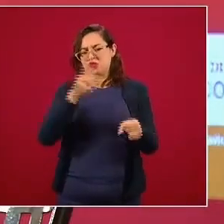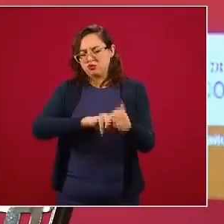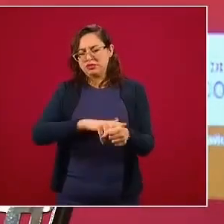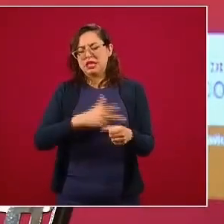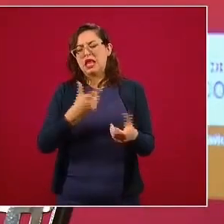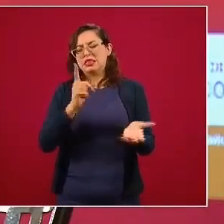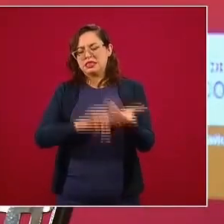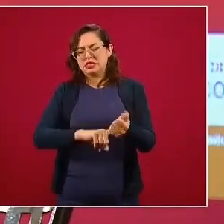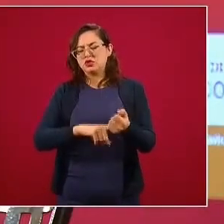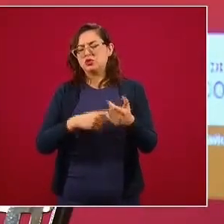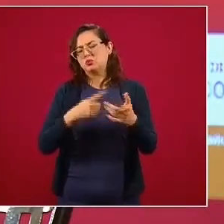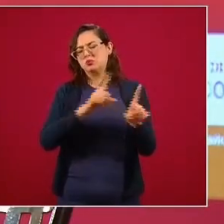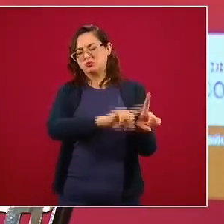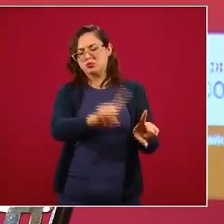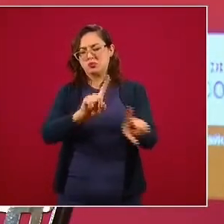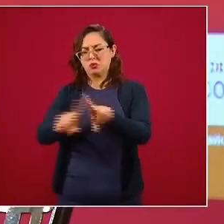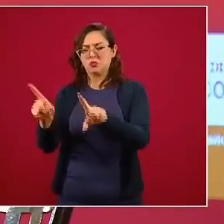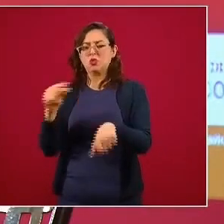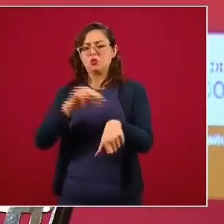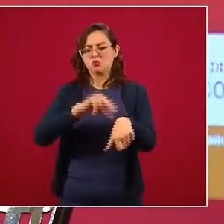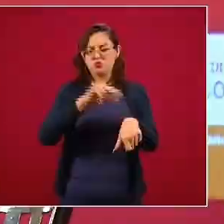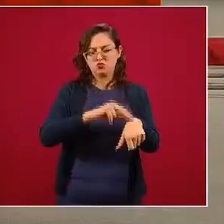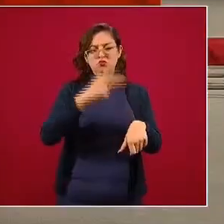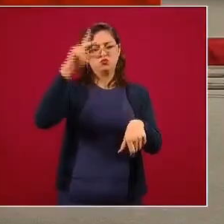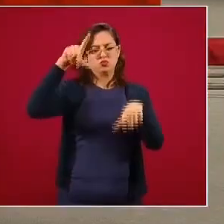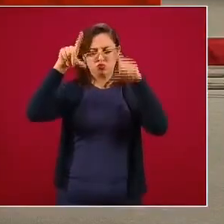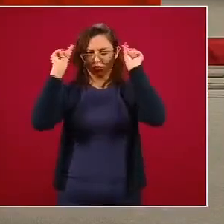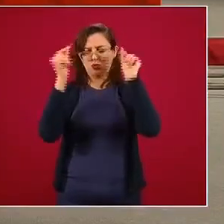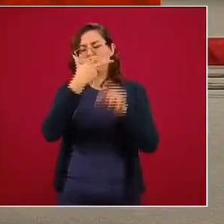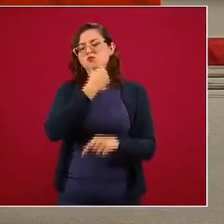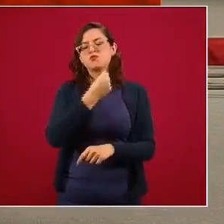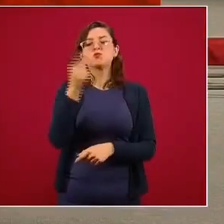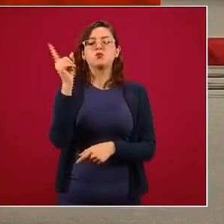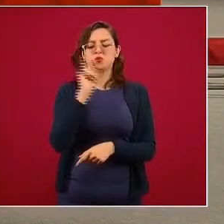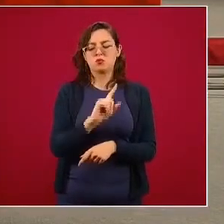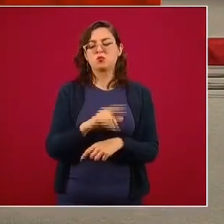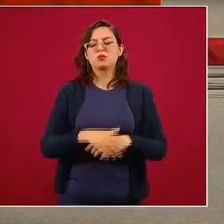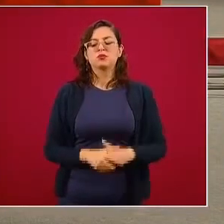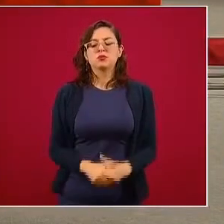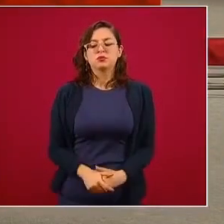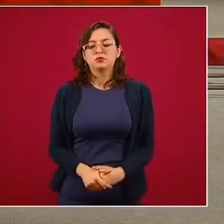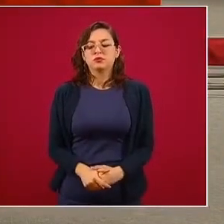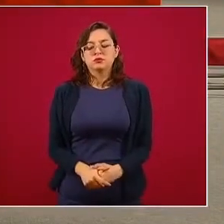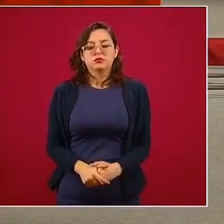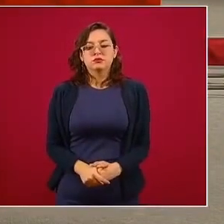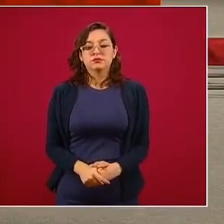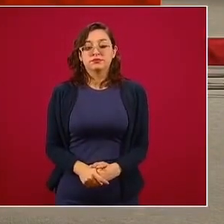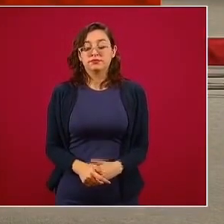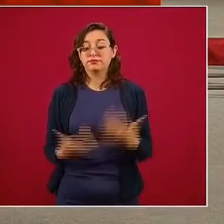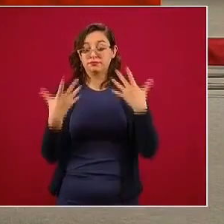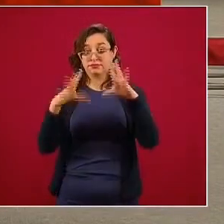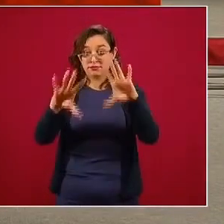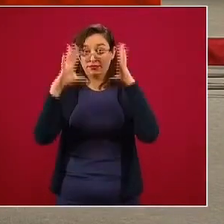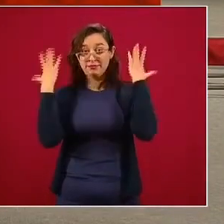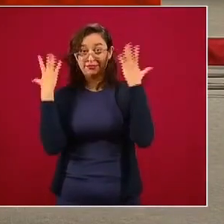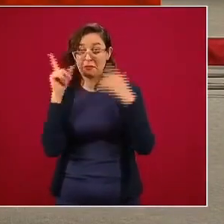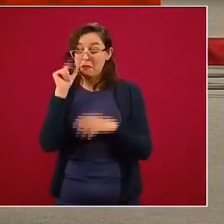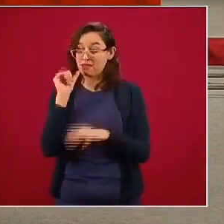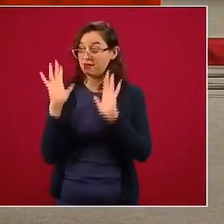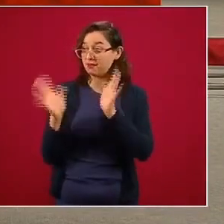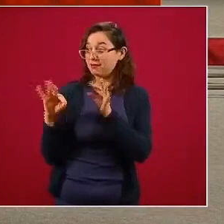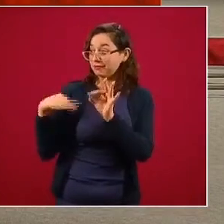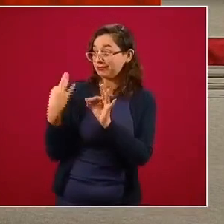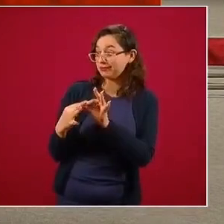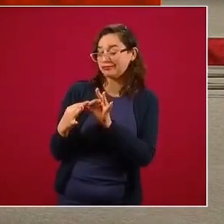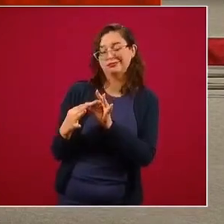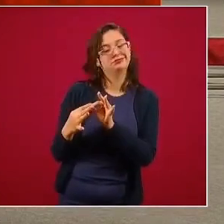pero mayormente médicas y médicos, enfermeras, enfermeros, no se crean de la noche a la mañana.